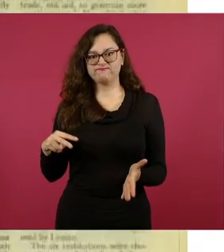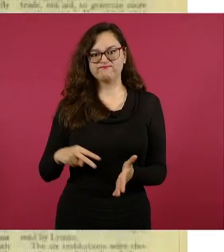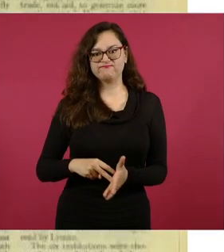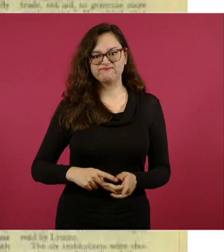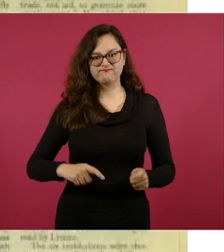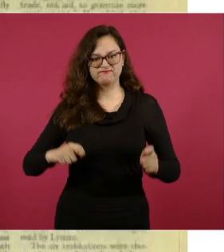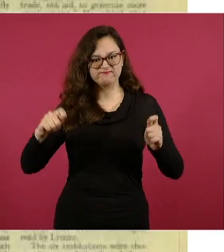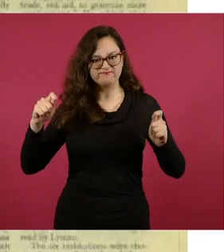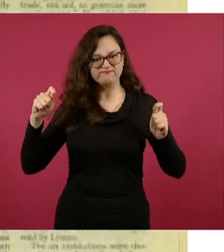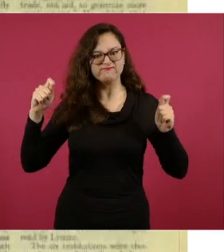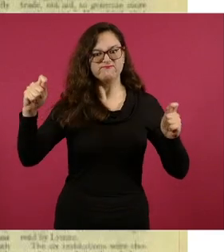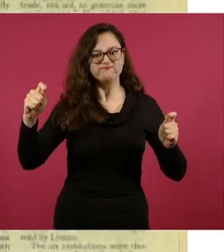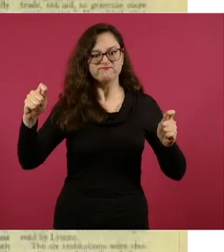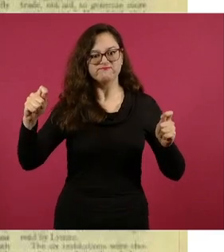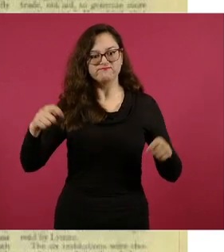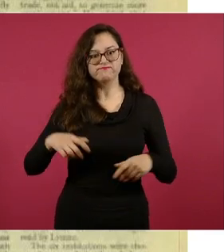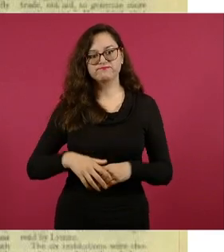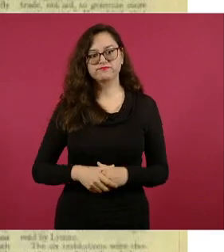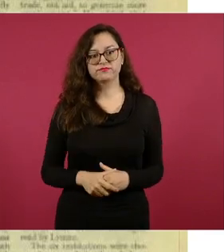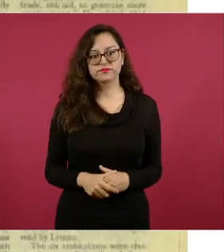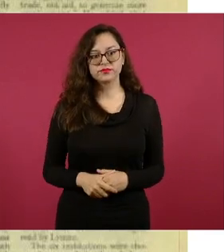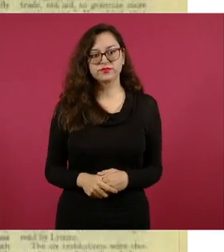Pero hay otra,